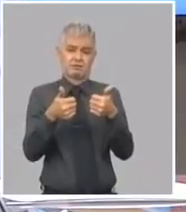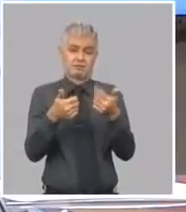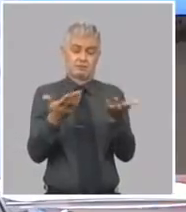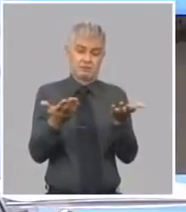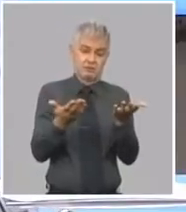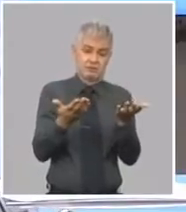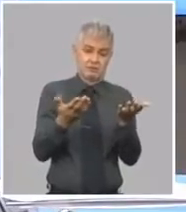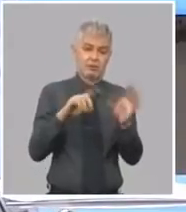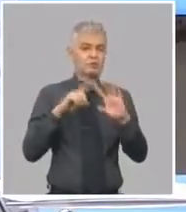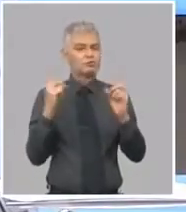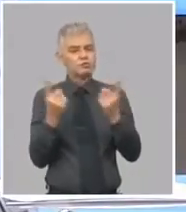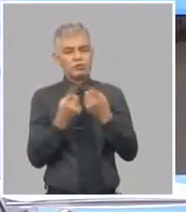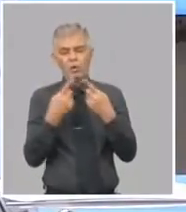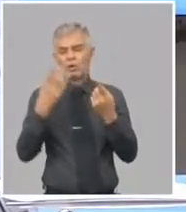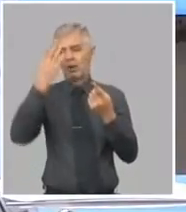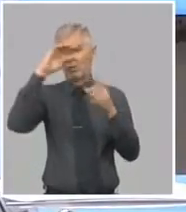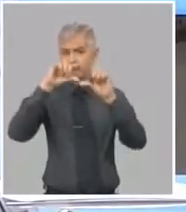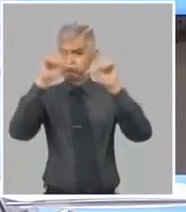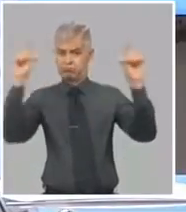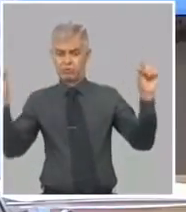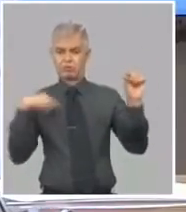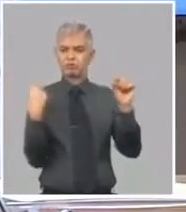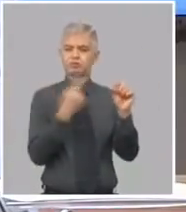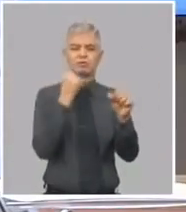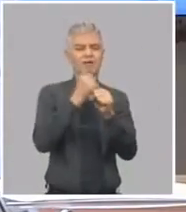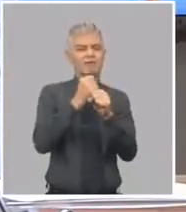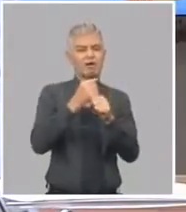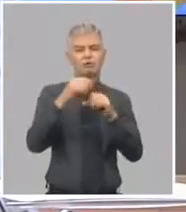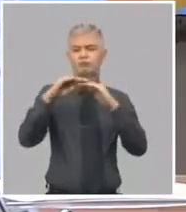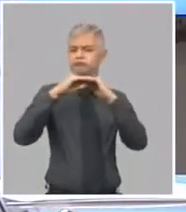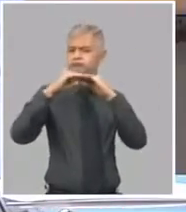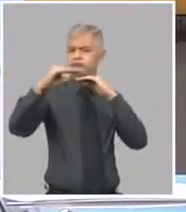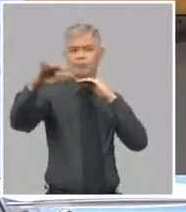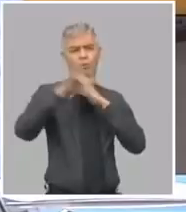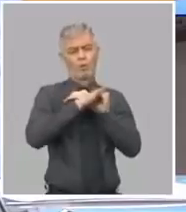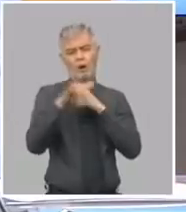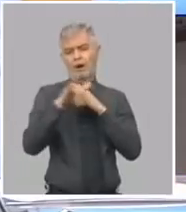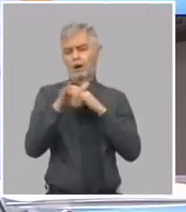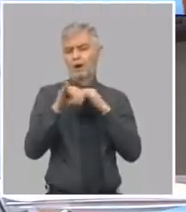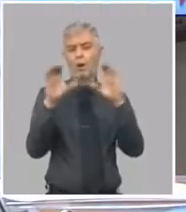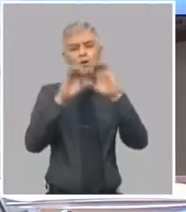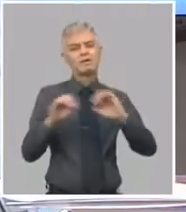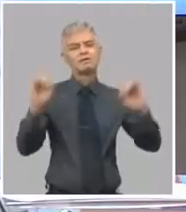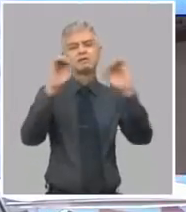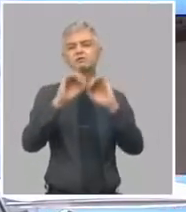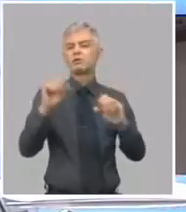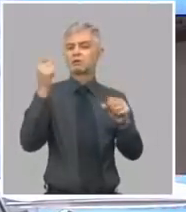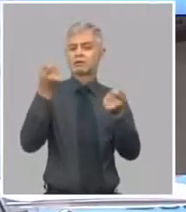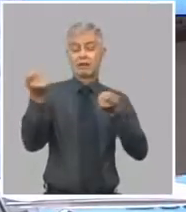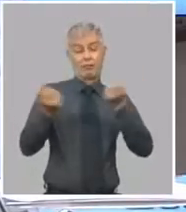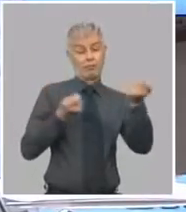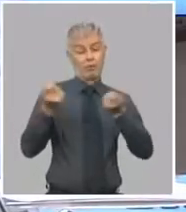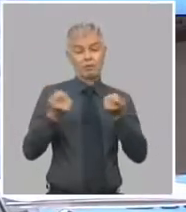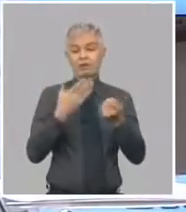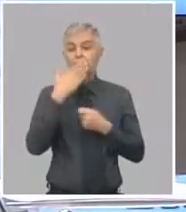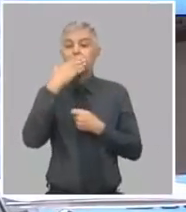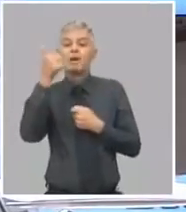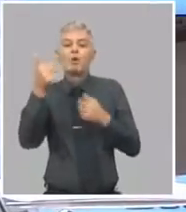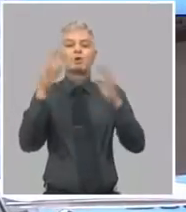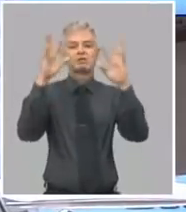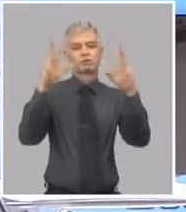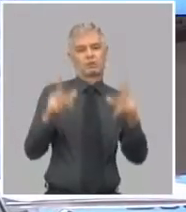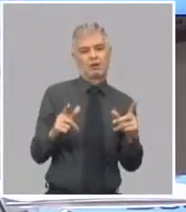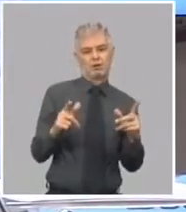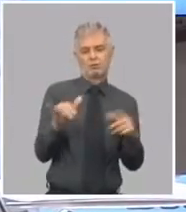vamos a decir, homogénea, en las cuestiones de organización de transporte para un mayor rendimiento de lo que tenemos y también para tratar